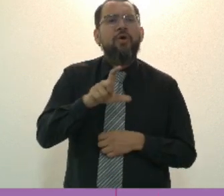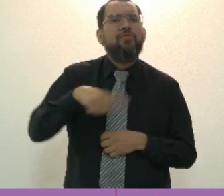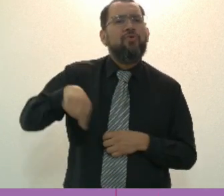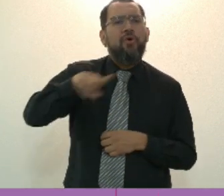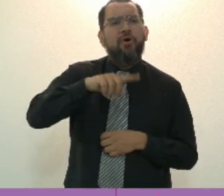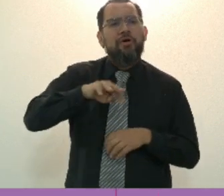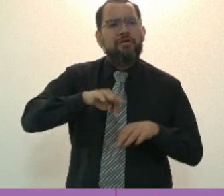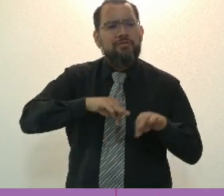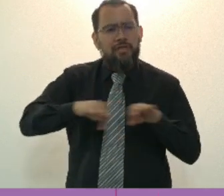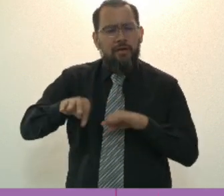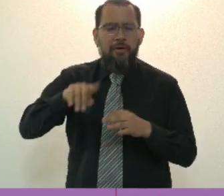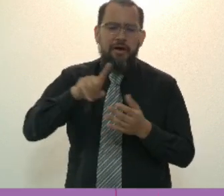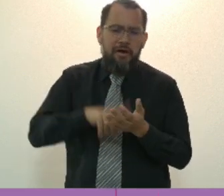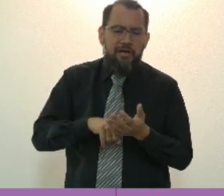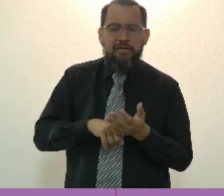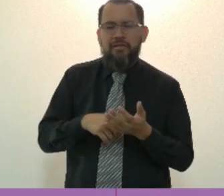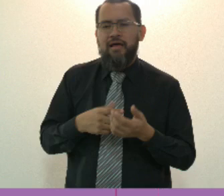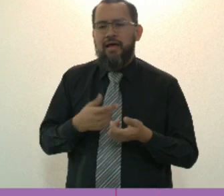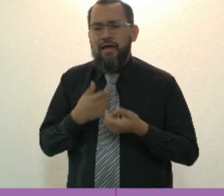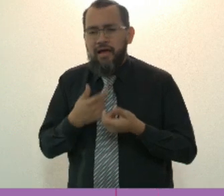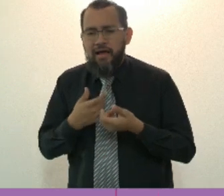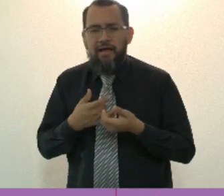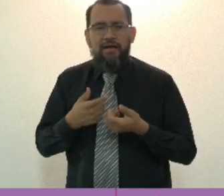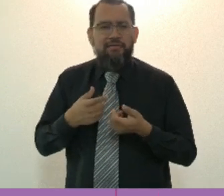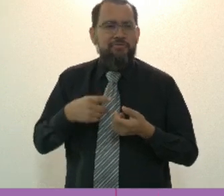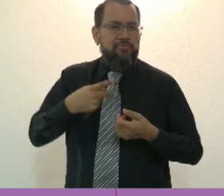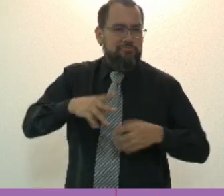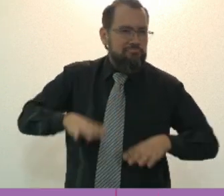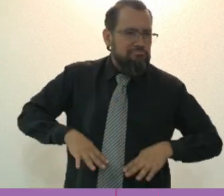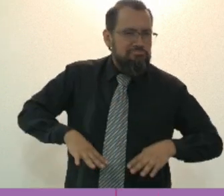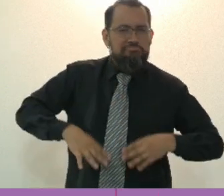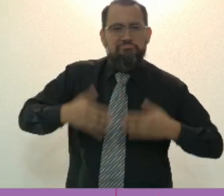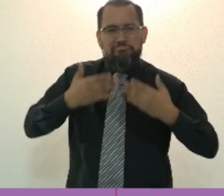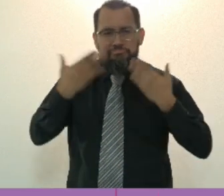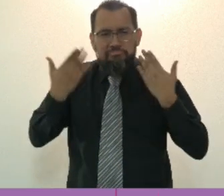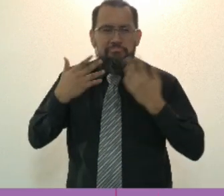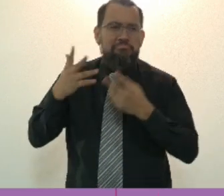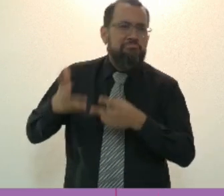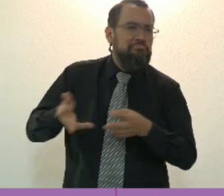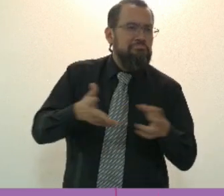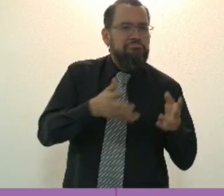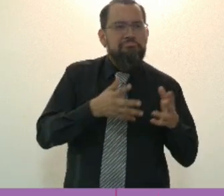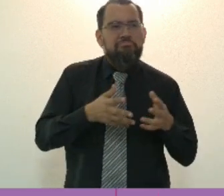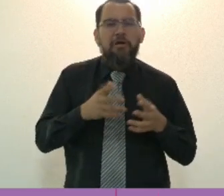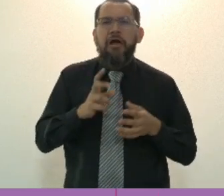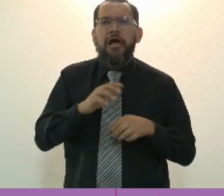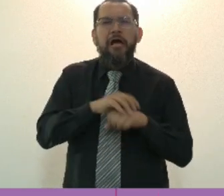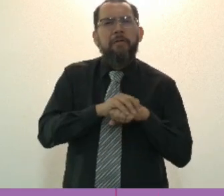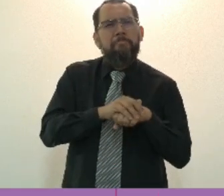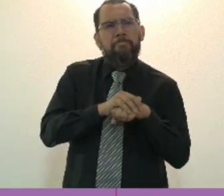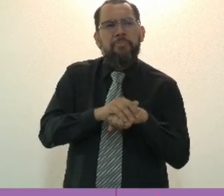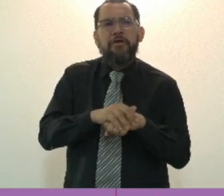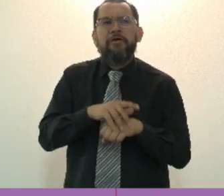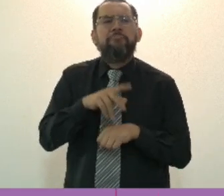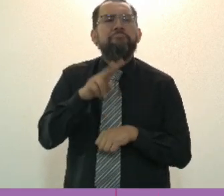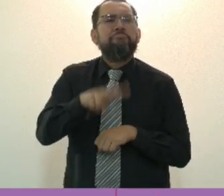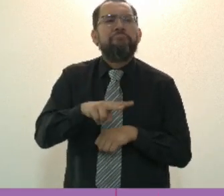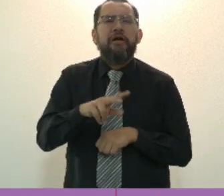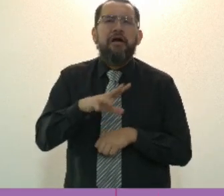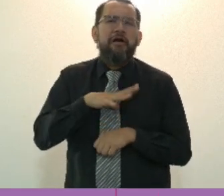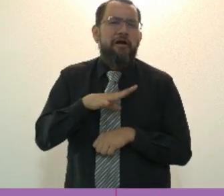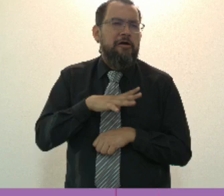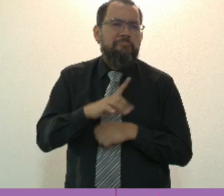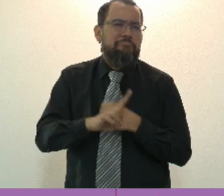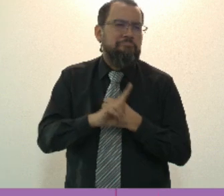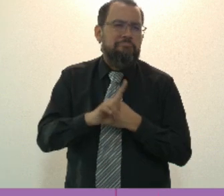público que a lo mejor eres simpático, dicharachero, te la pasas bien ameno con todos y logras ser amigos, a lo mejor libras algún tema